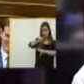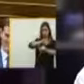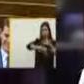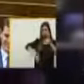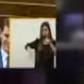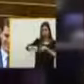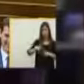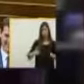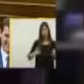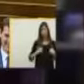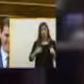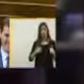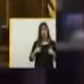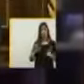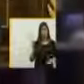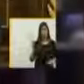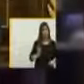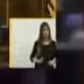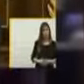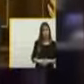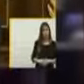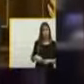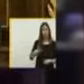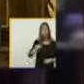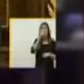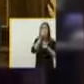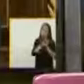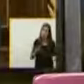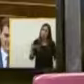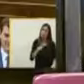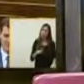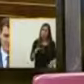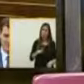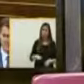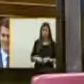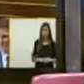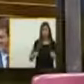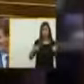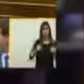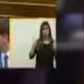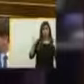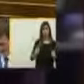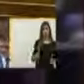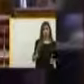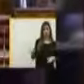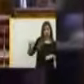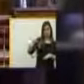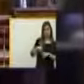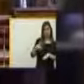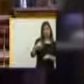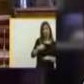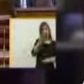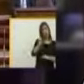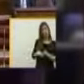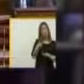meu Parlamento, que son os nacionalistas catalanes e vascos, que non van a apoiar en ningunas condicións. E eu creo que debería facer